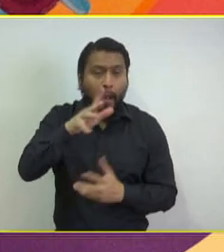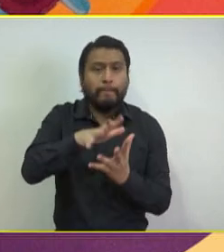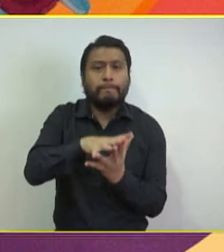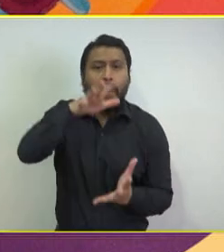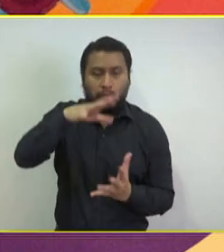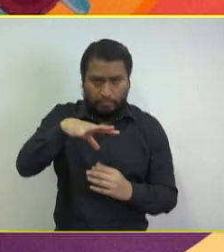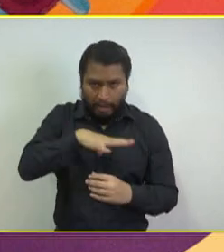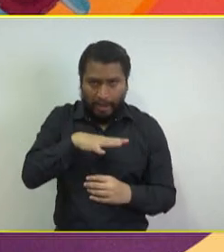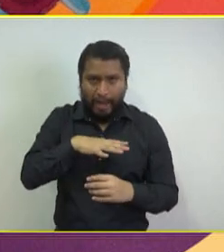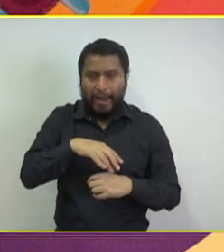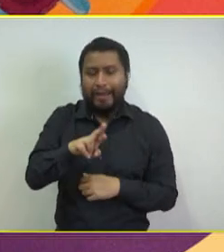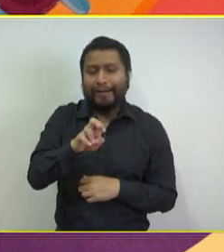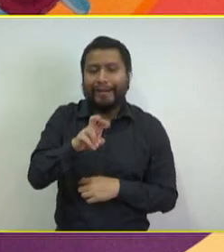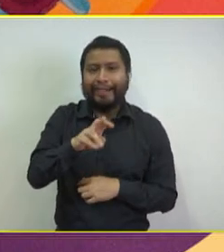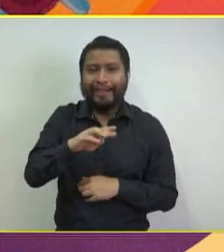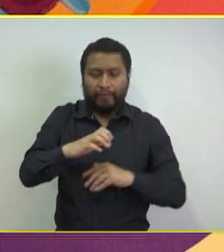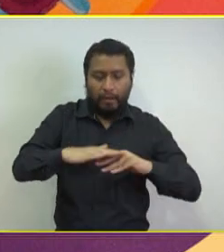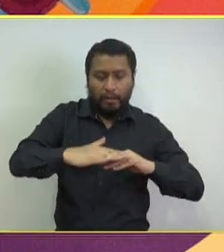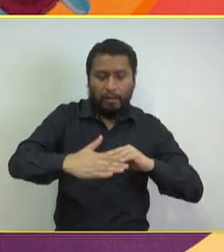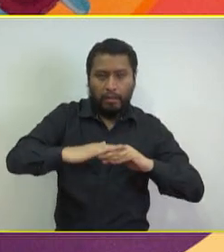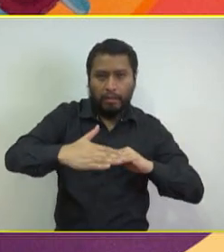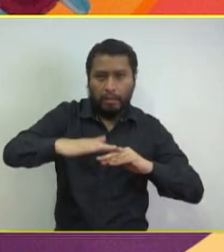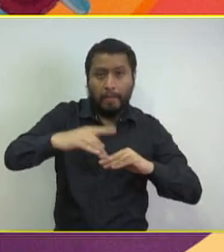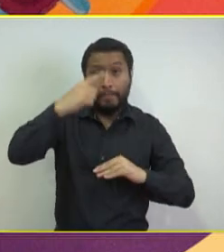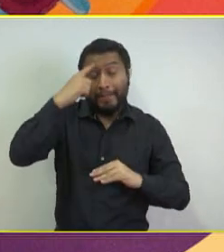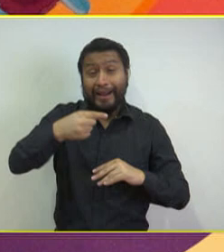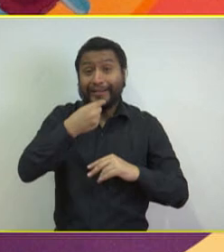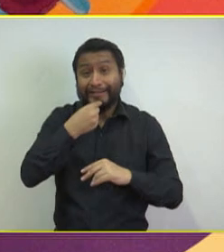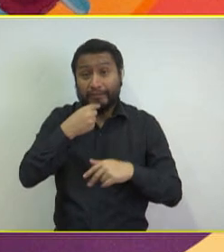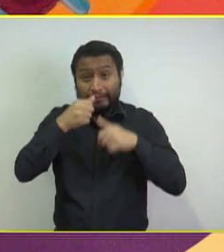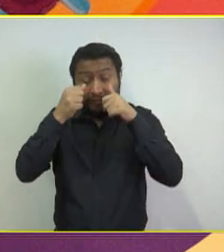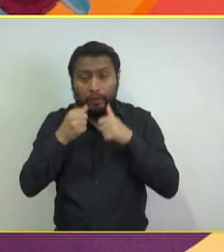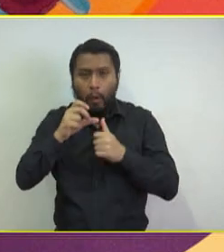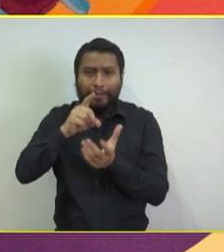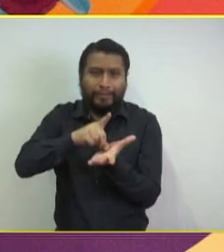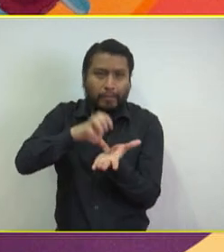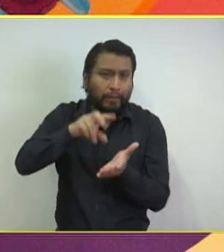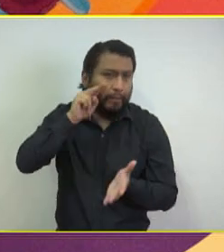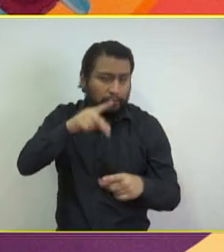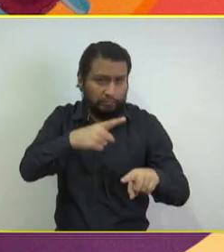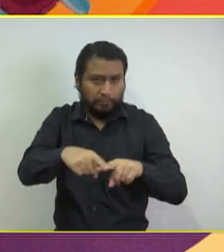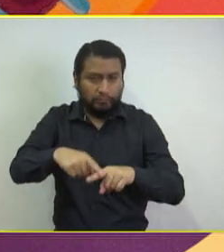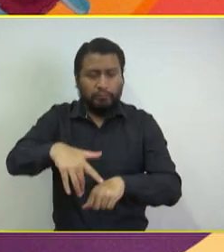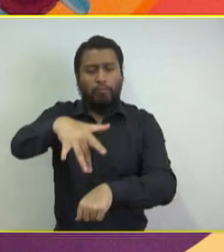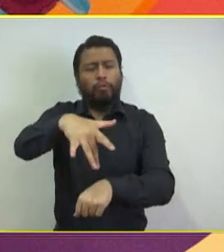que los niños ciegos o con alguna discapacidad visual puedan sentirlos.